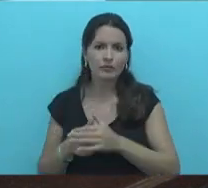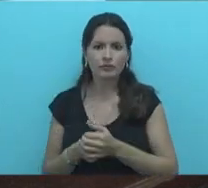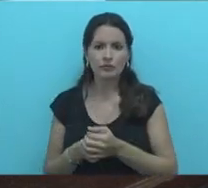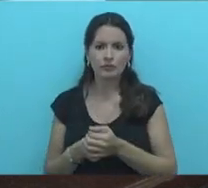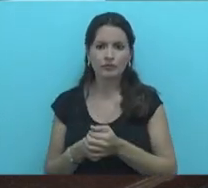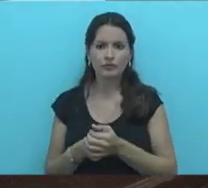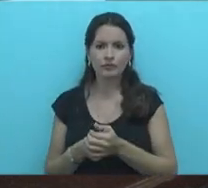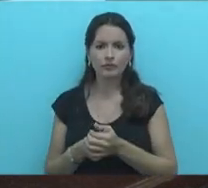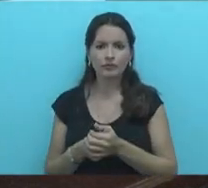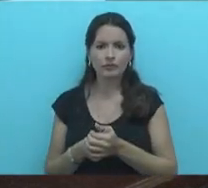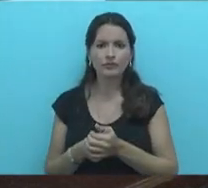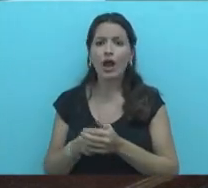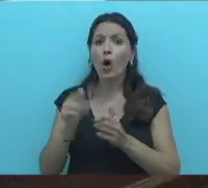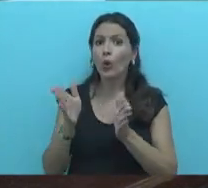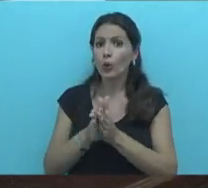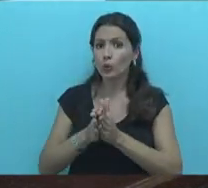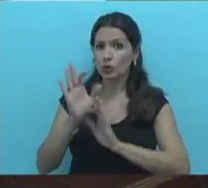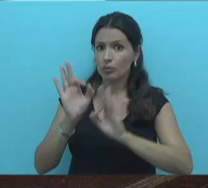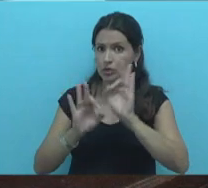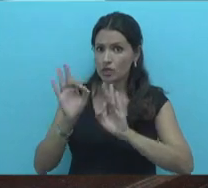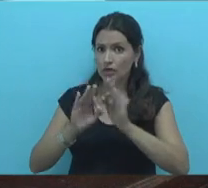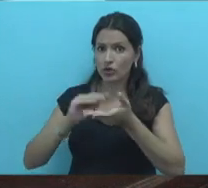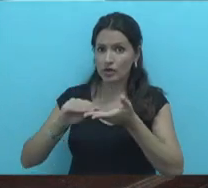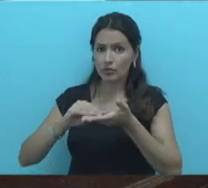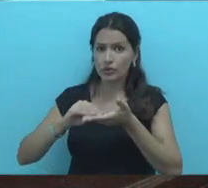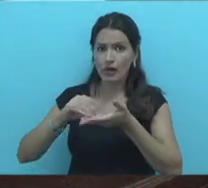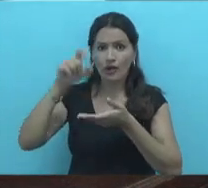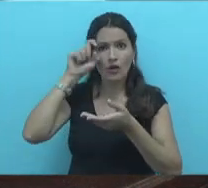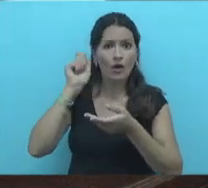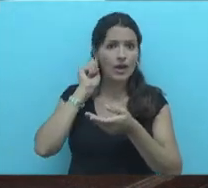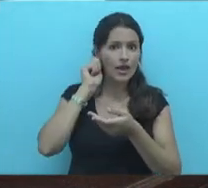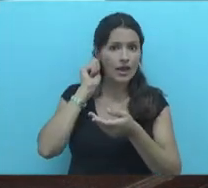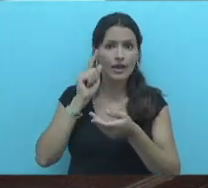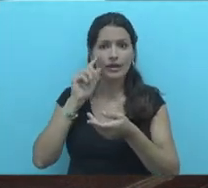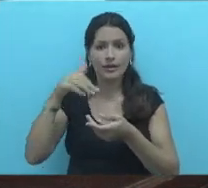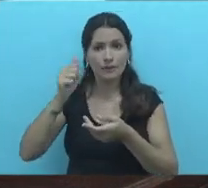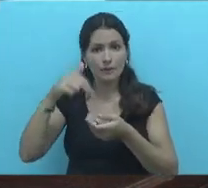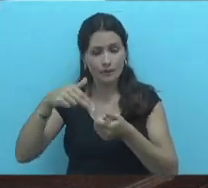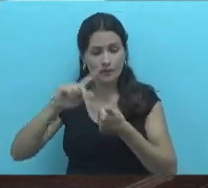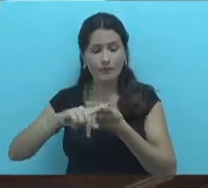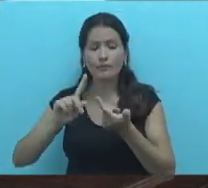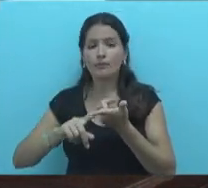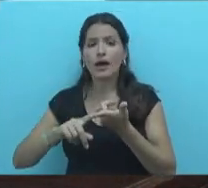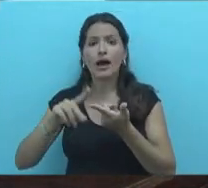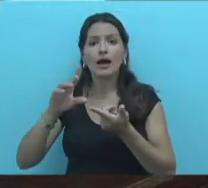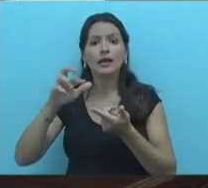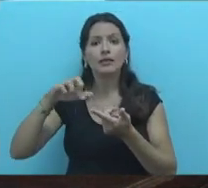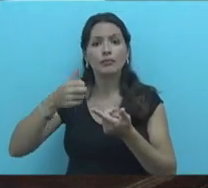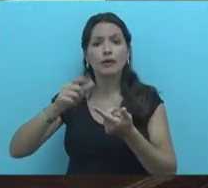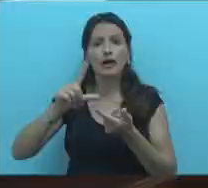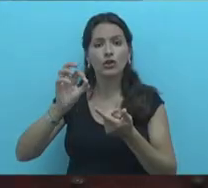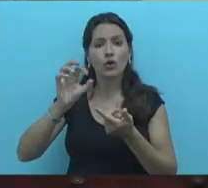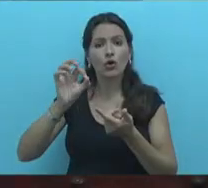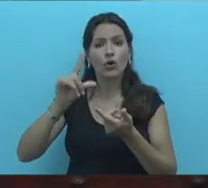proyectos están presentados también por el diputado Palo Oliver, diputada Tejeda y diputado Martino. Gracias,